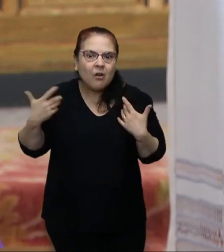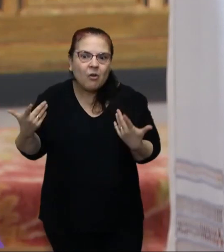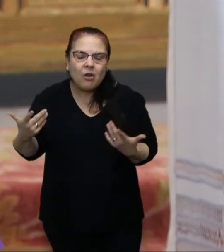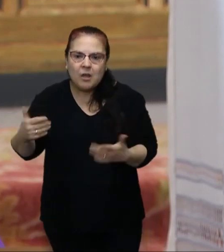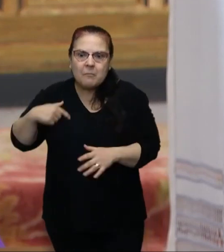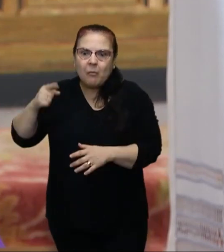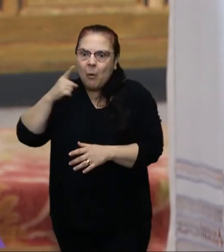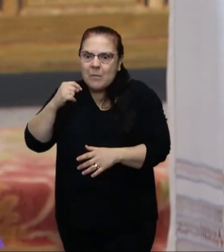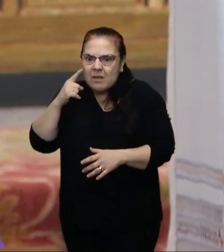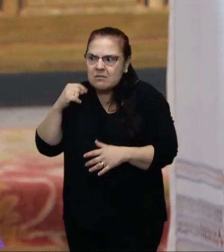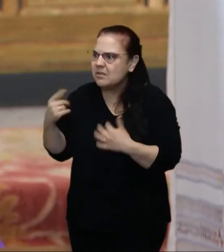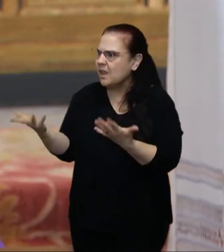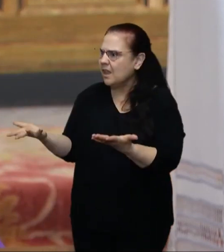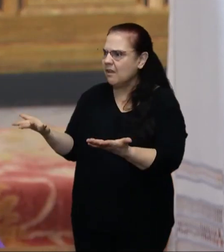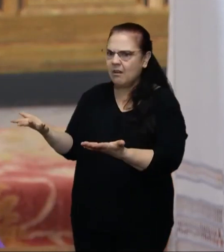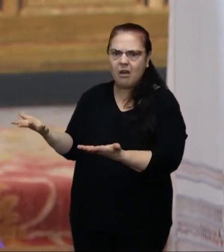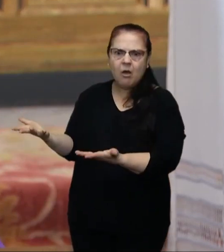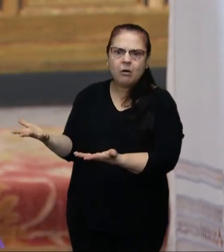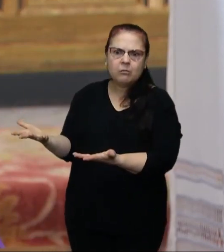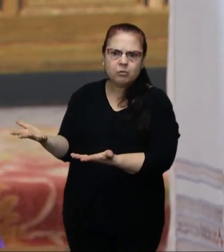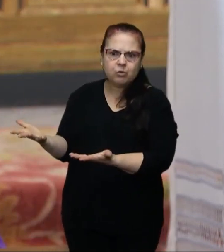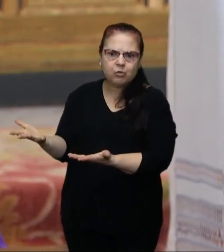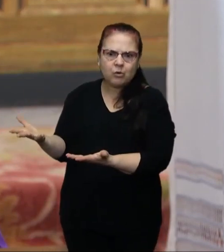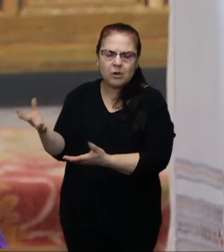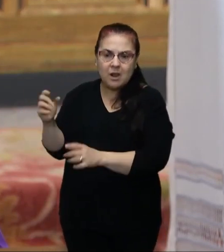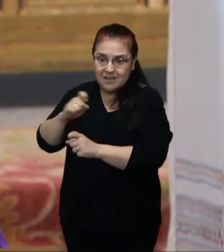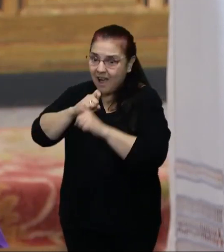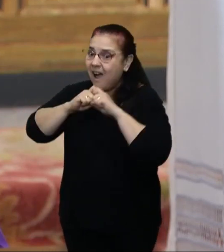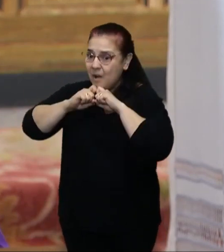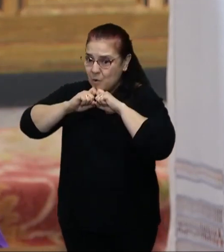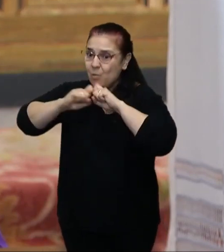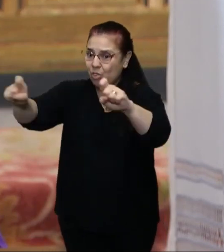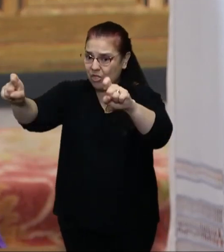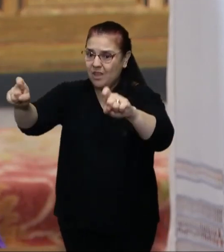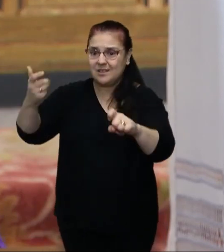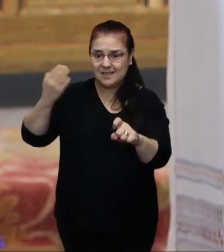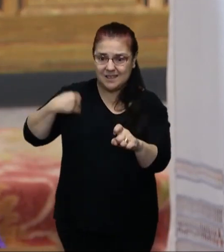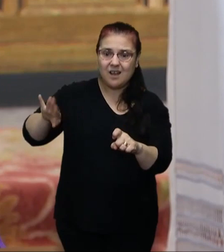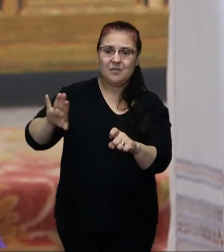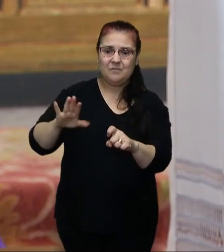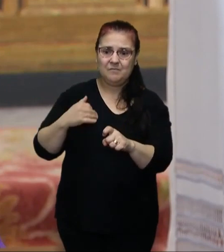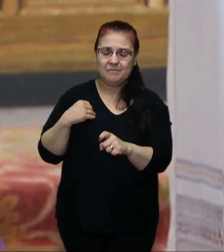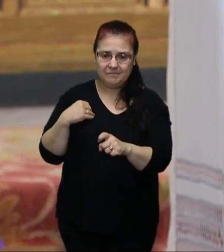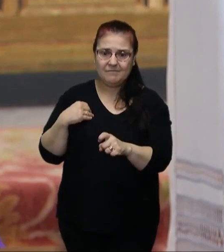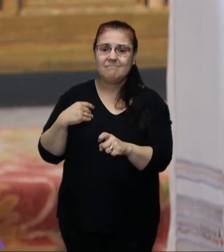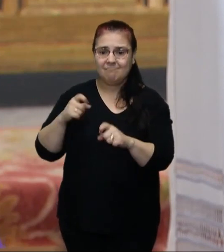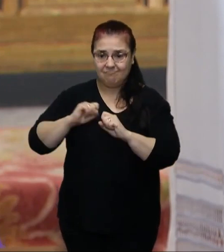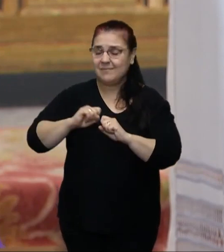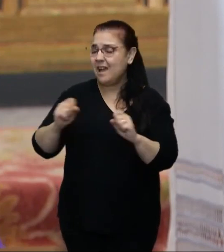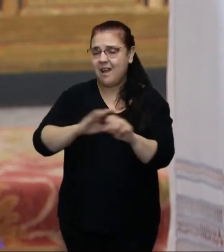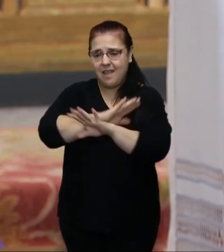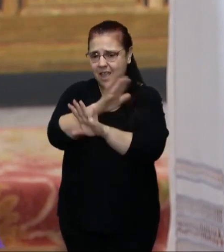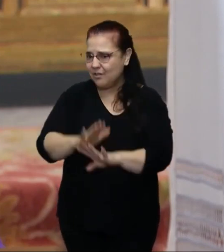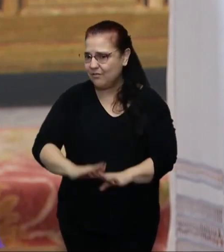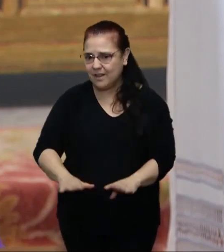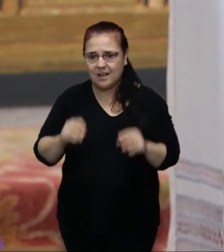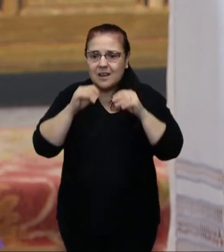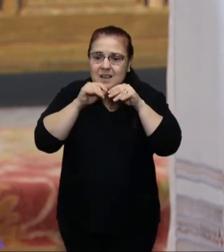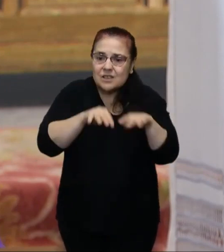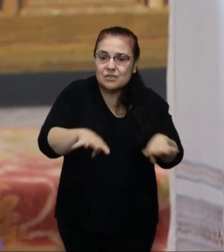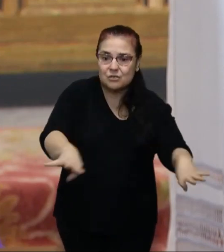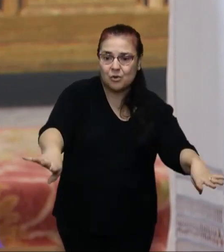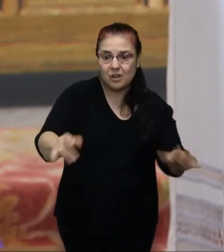pueblo. Está anunciándose ya cómo va a ser el final de la historia